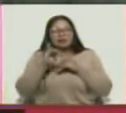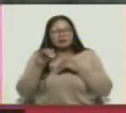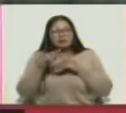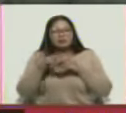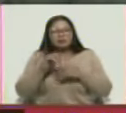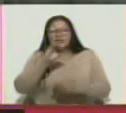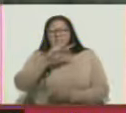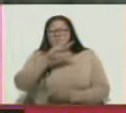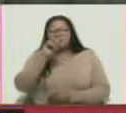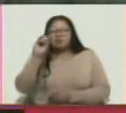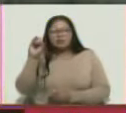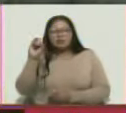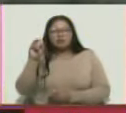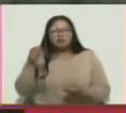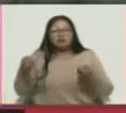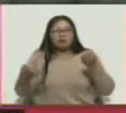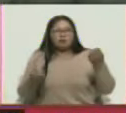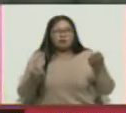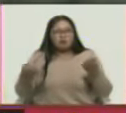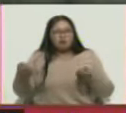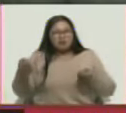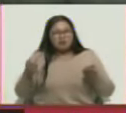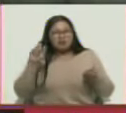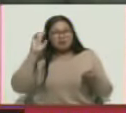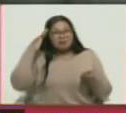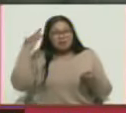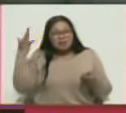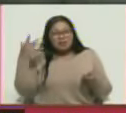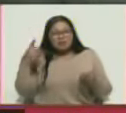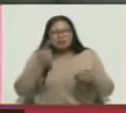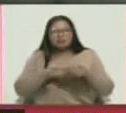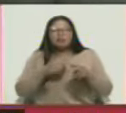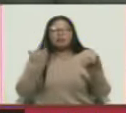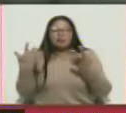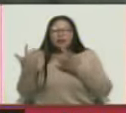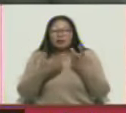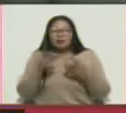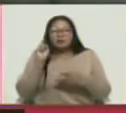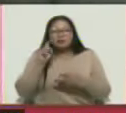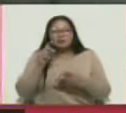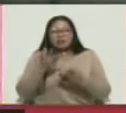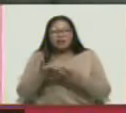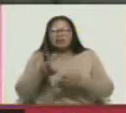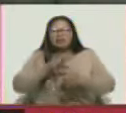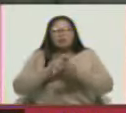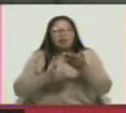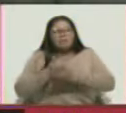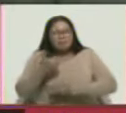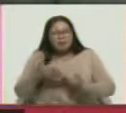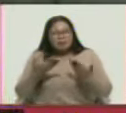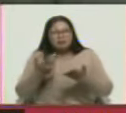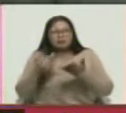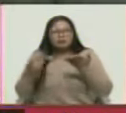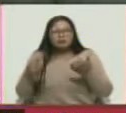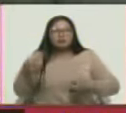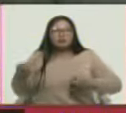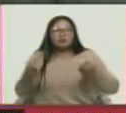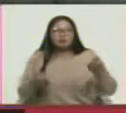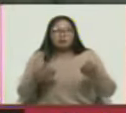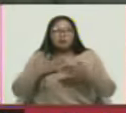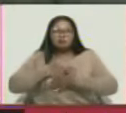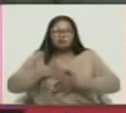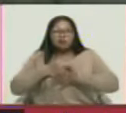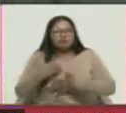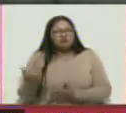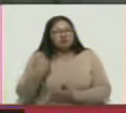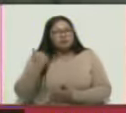500 camiones. Sí. Imagínese usted, en tiempos de guerra, ¿cuánto necesita el triple de cantidad de camiones para aliviar el